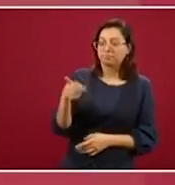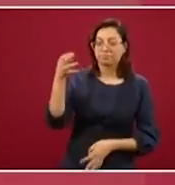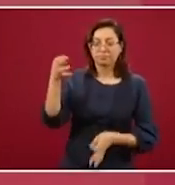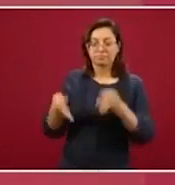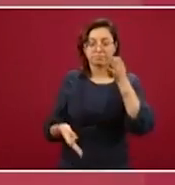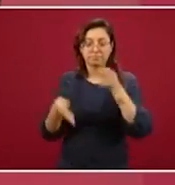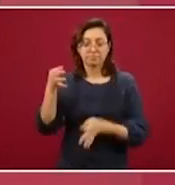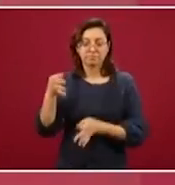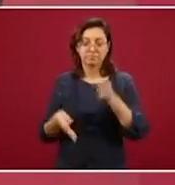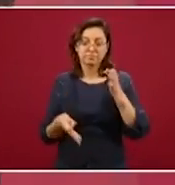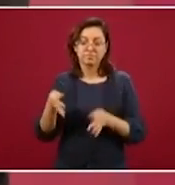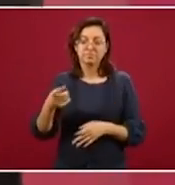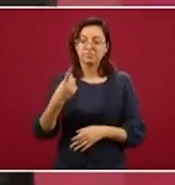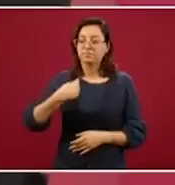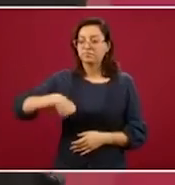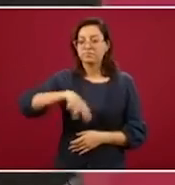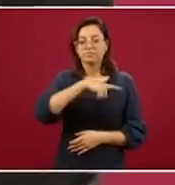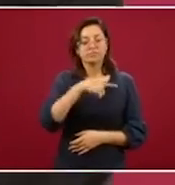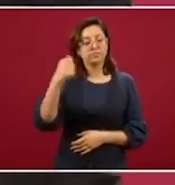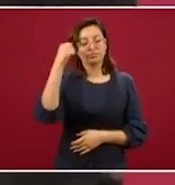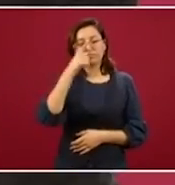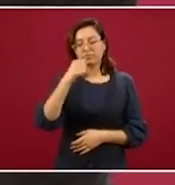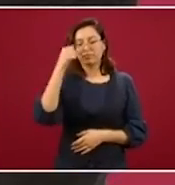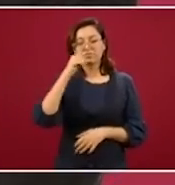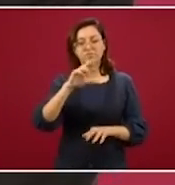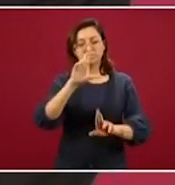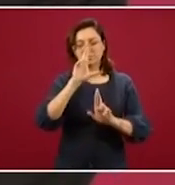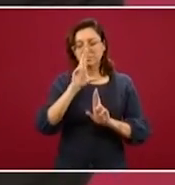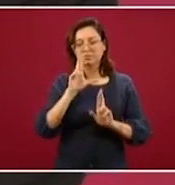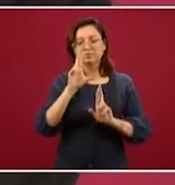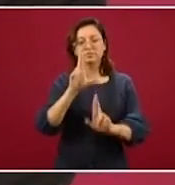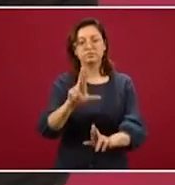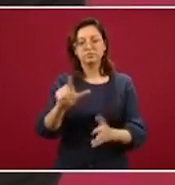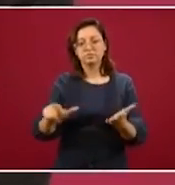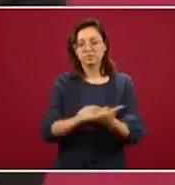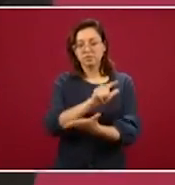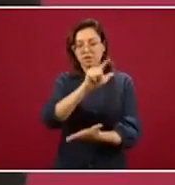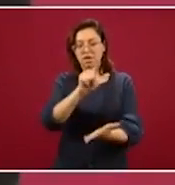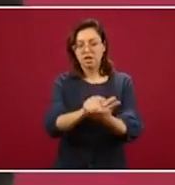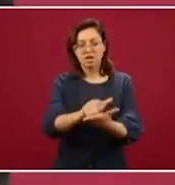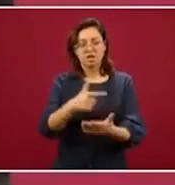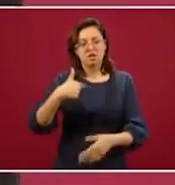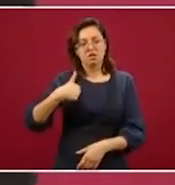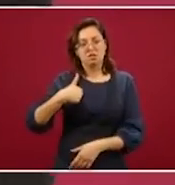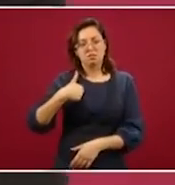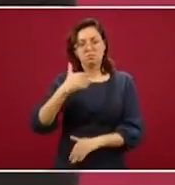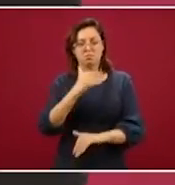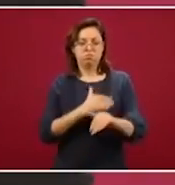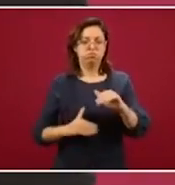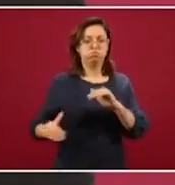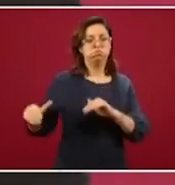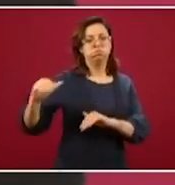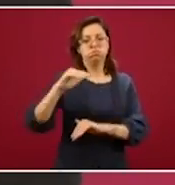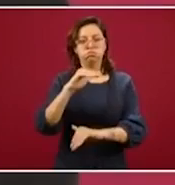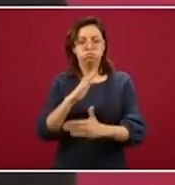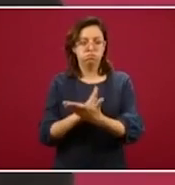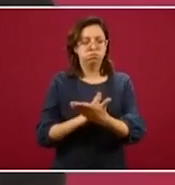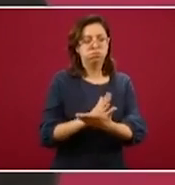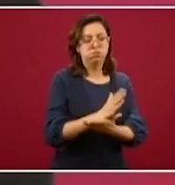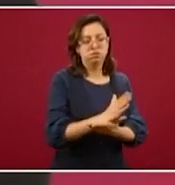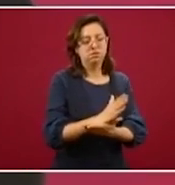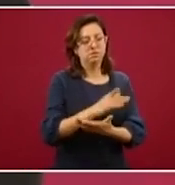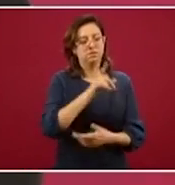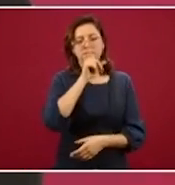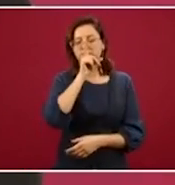nosotros siempre vamos a respetar y no vamos a estar obstaculizando,